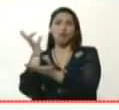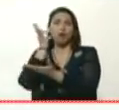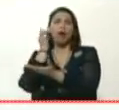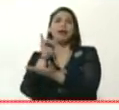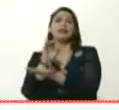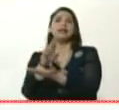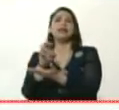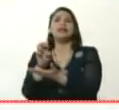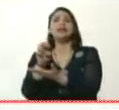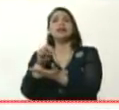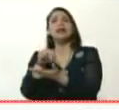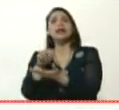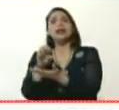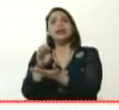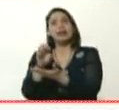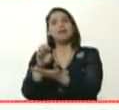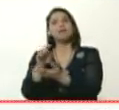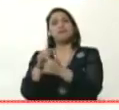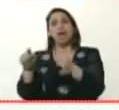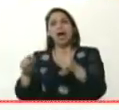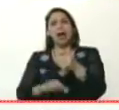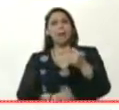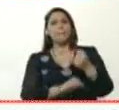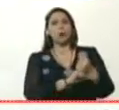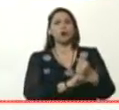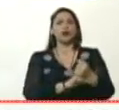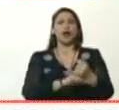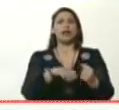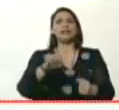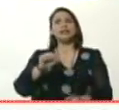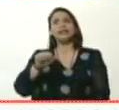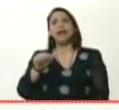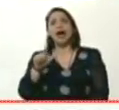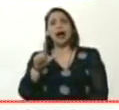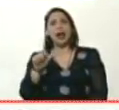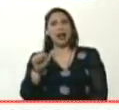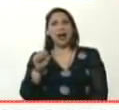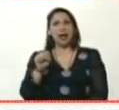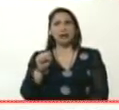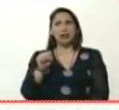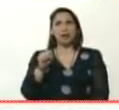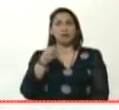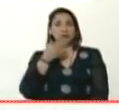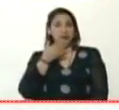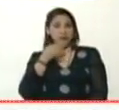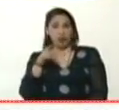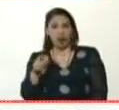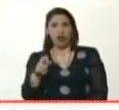a Salas Romero. Ellos siguieron de candidato, tanto que fue ilegal que ellos siguieron de candidato.